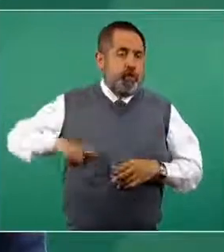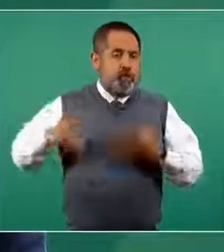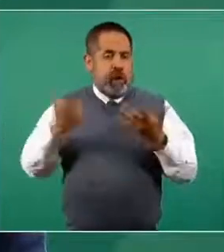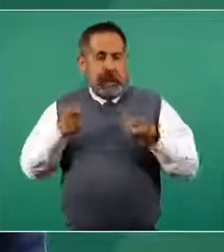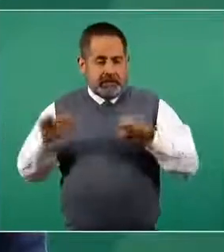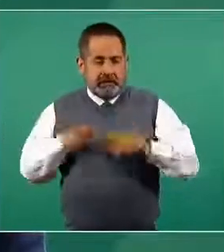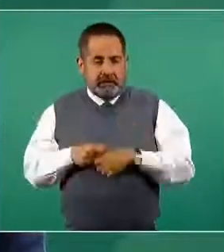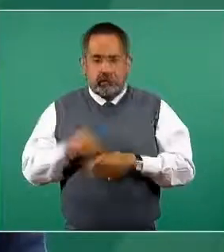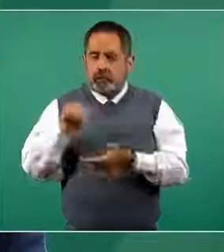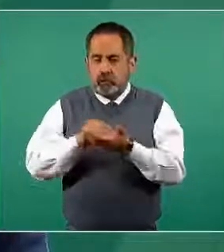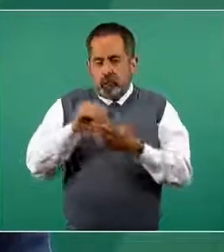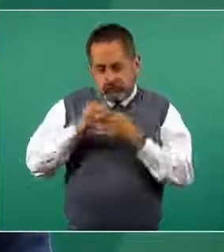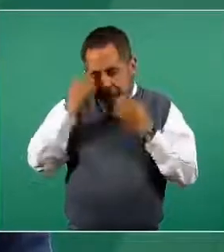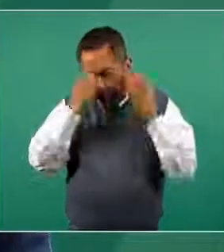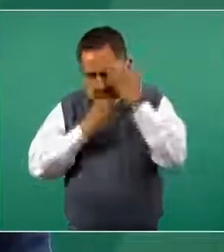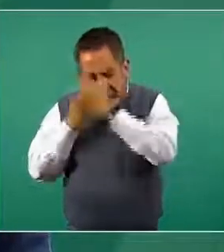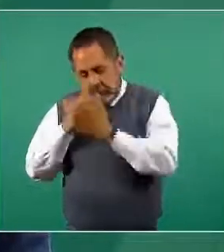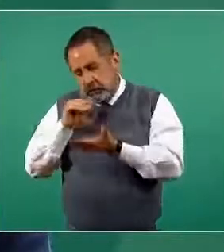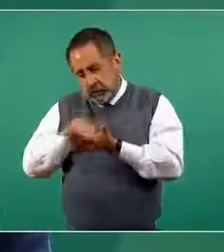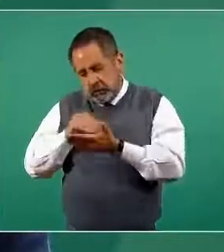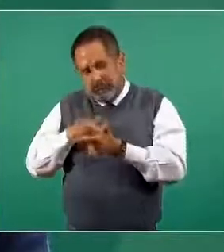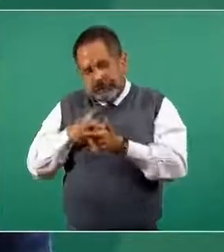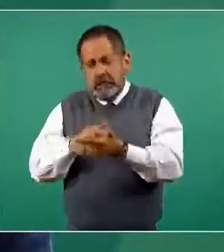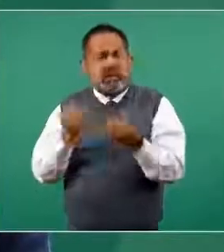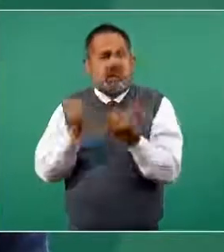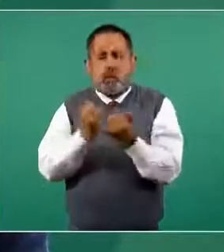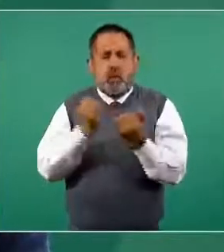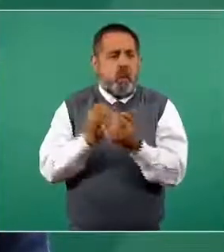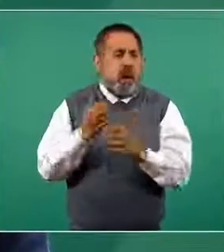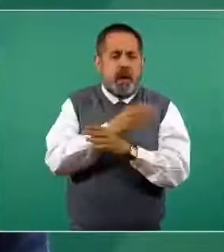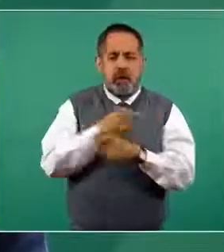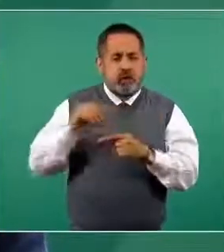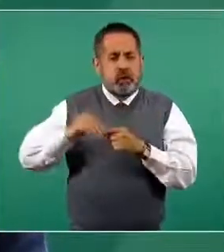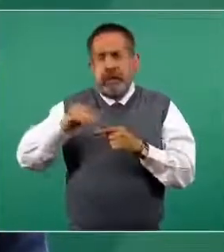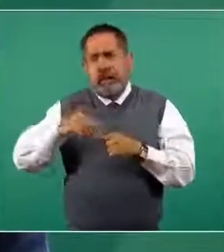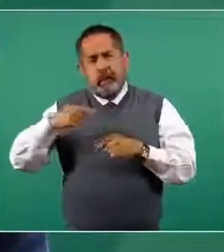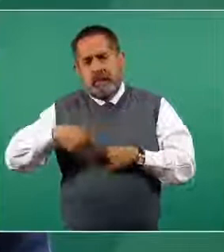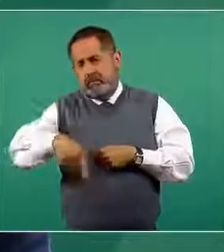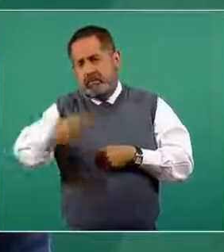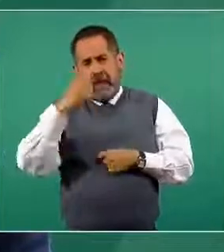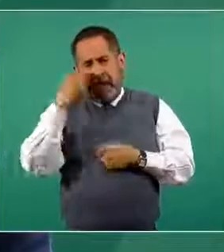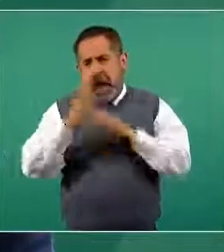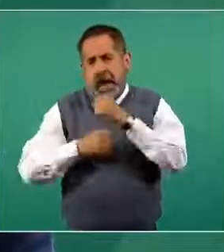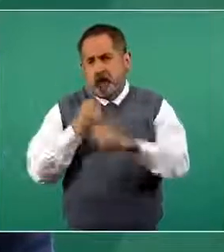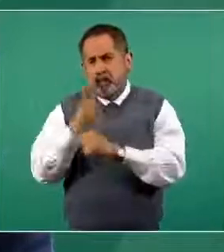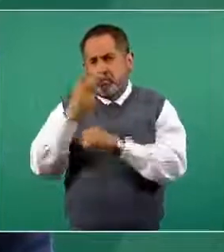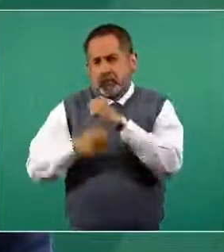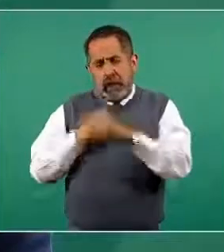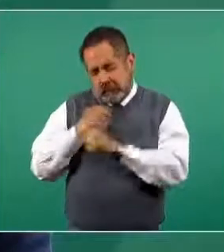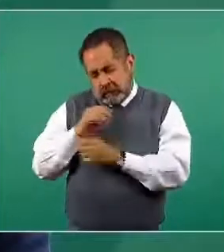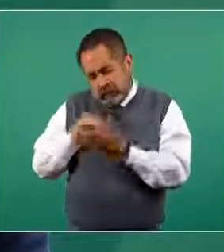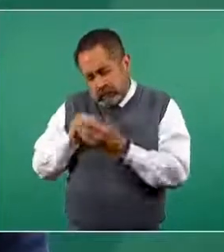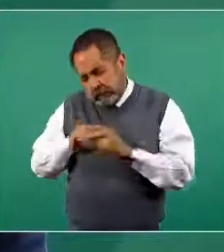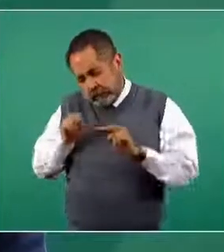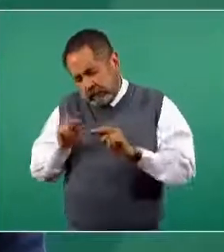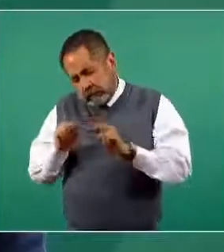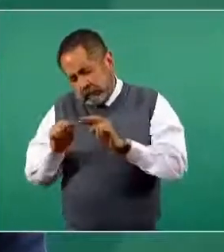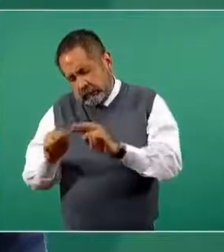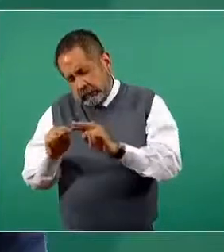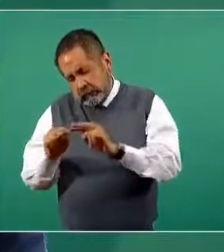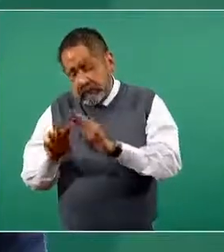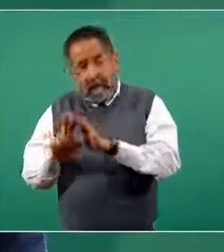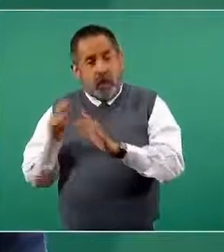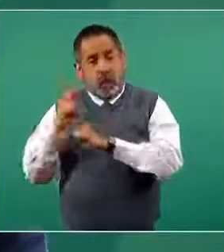continúa, como en cualquier producto farmacéutico, todavía por un par de años más, antes de que puedan ser elegibles para